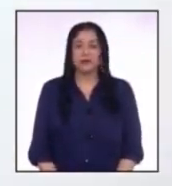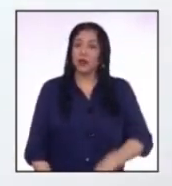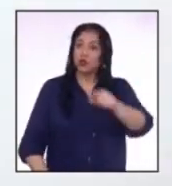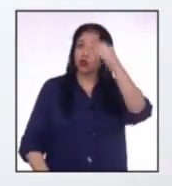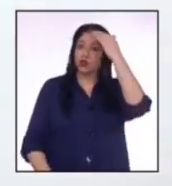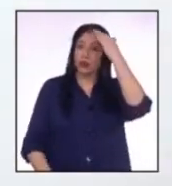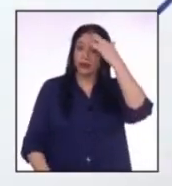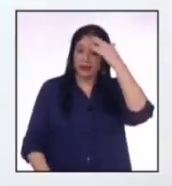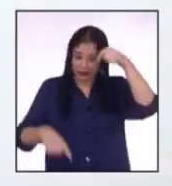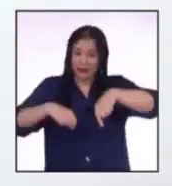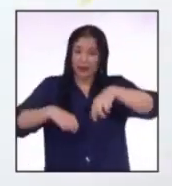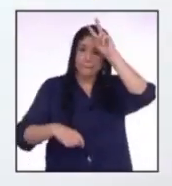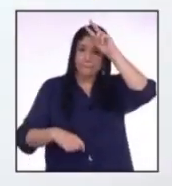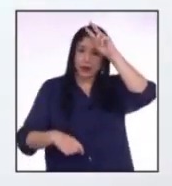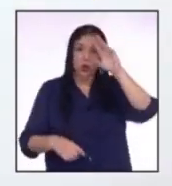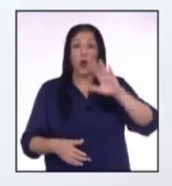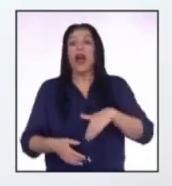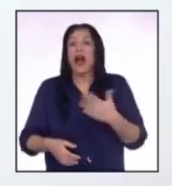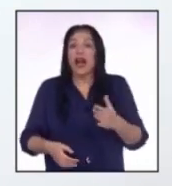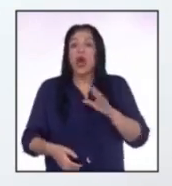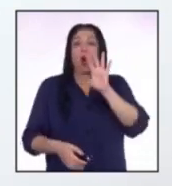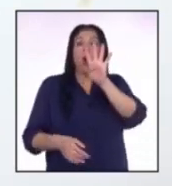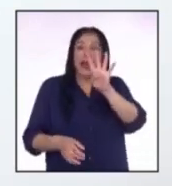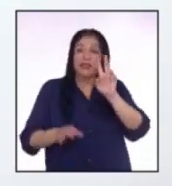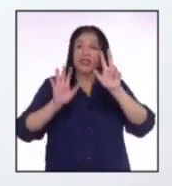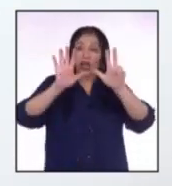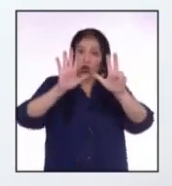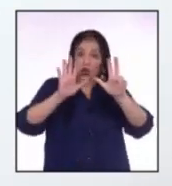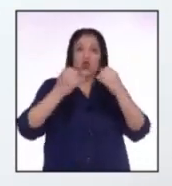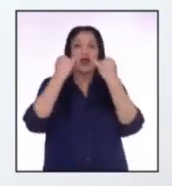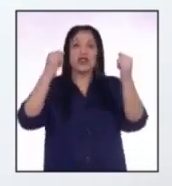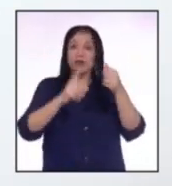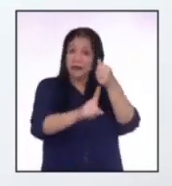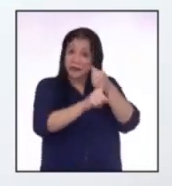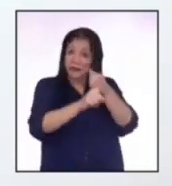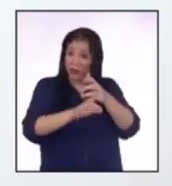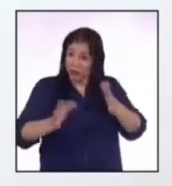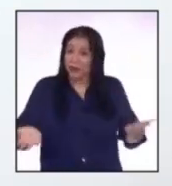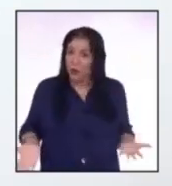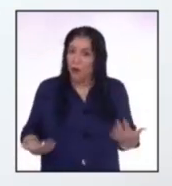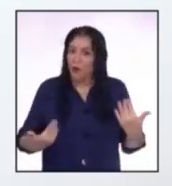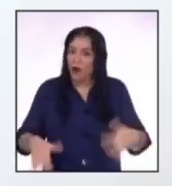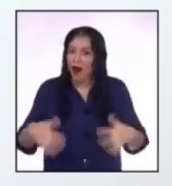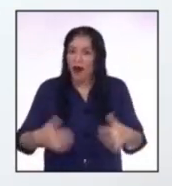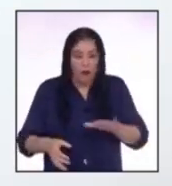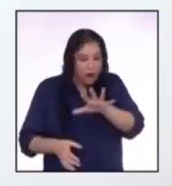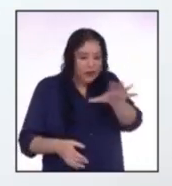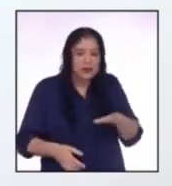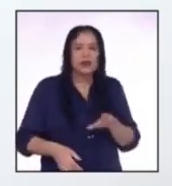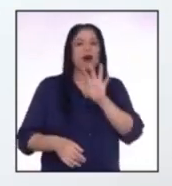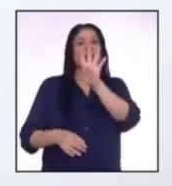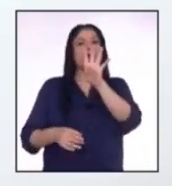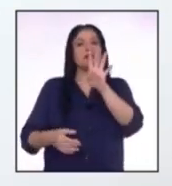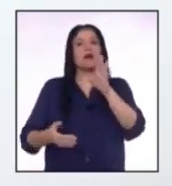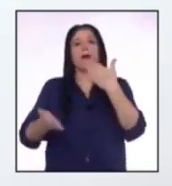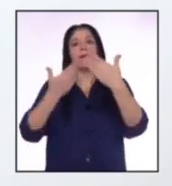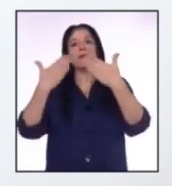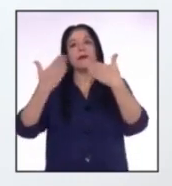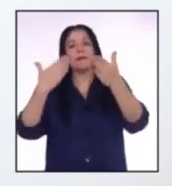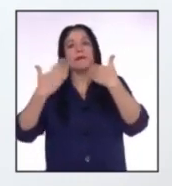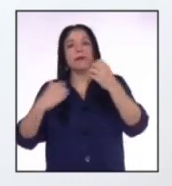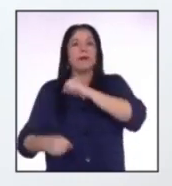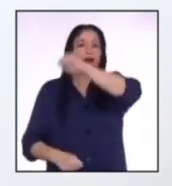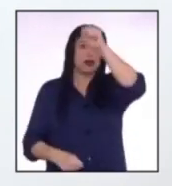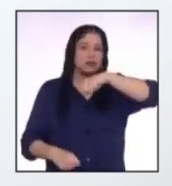sabías que en el perú existen 48 lenguas originarias cuatro de ellas se hablan en los andes' y